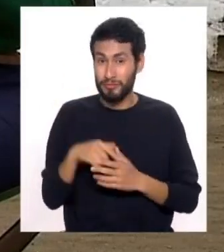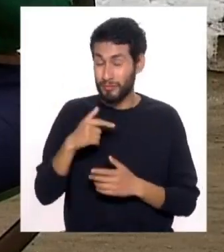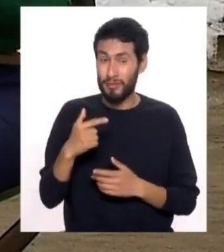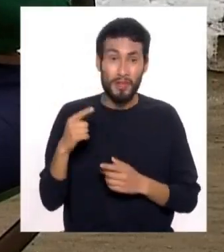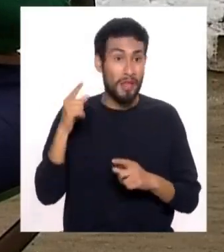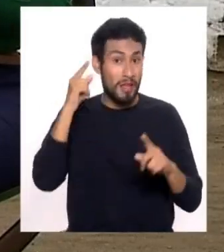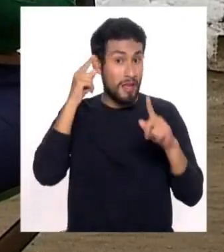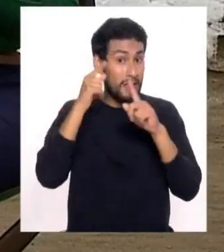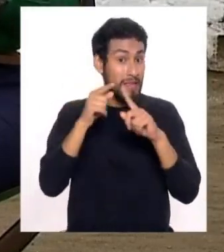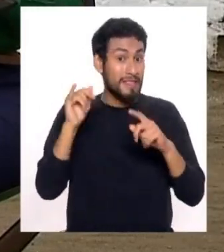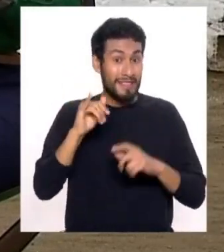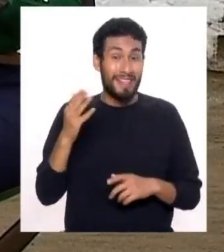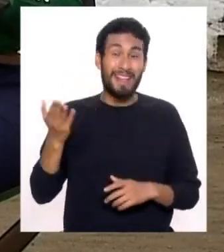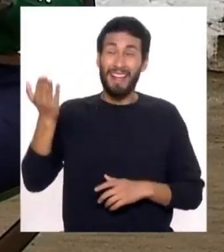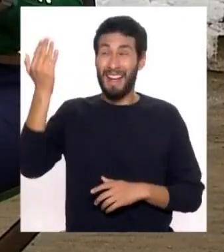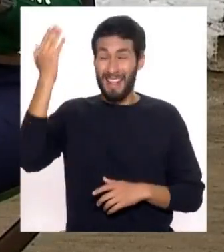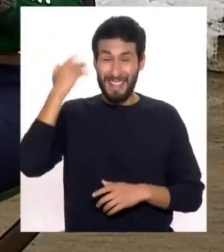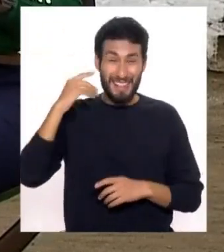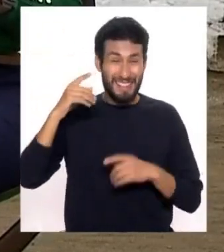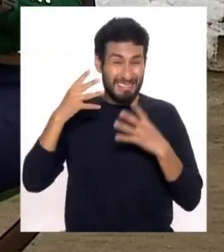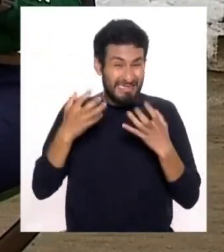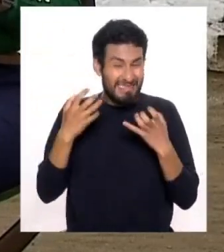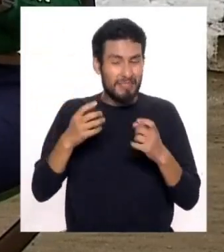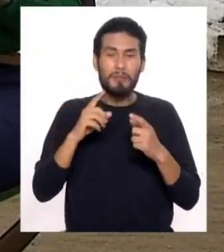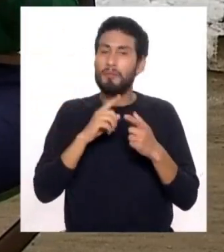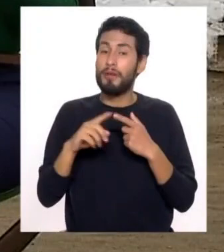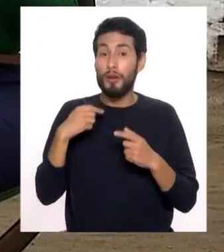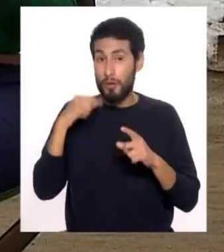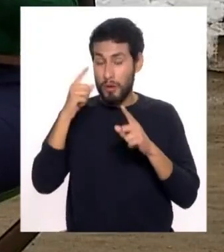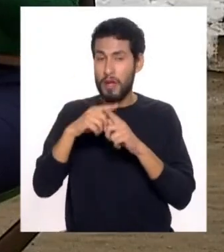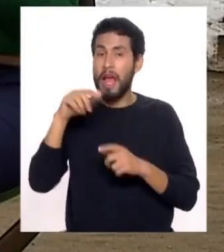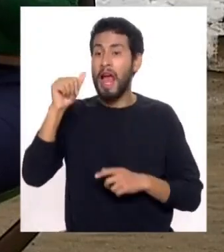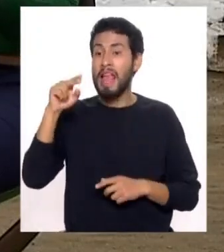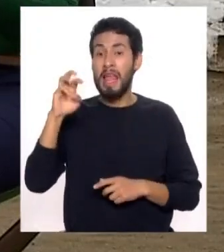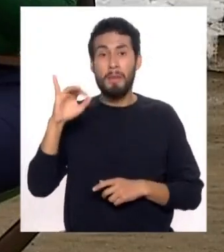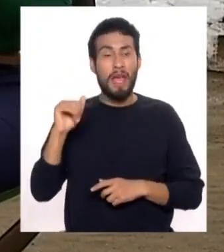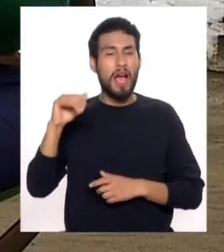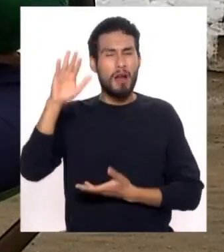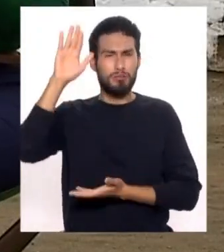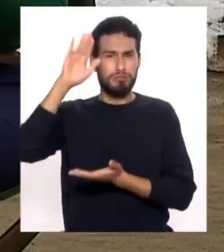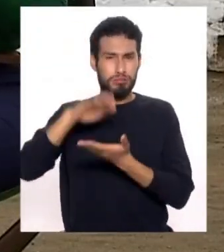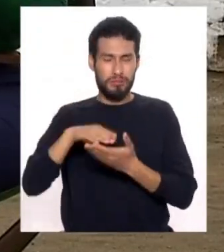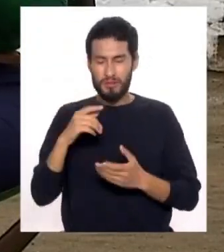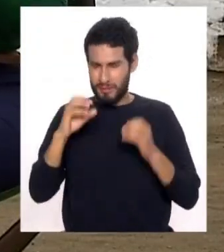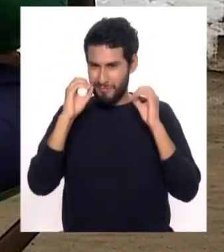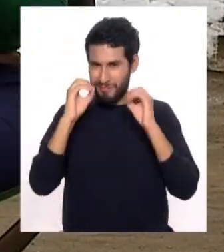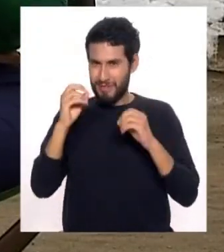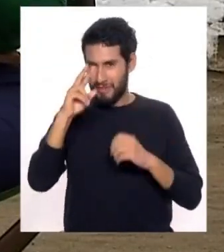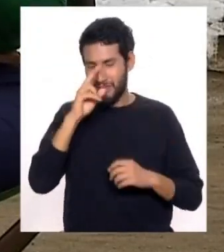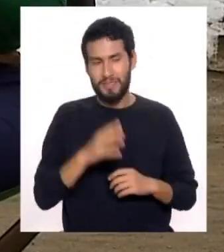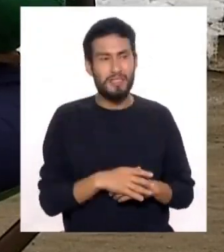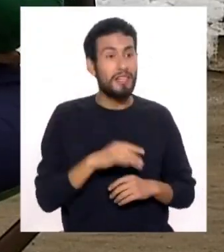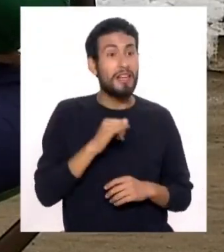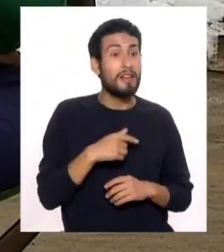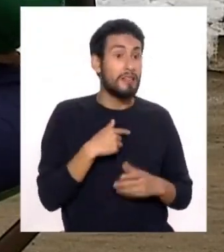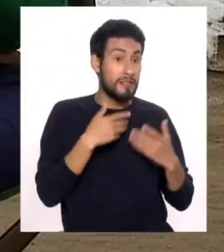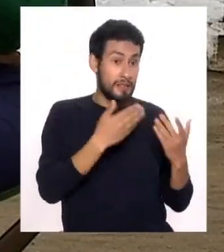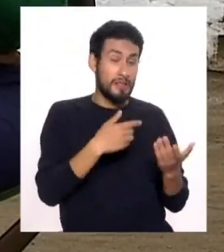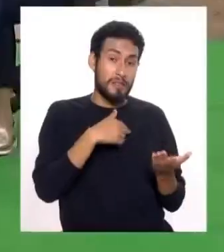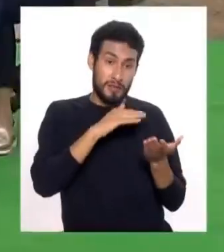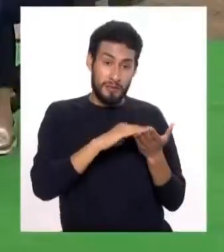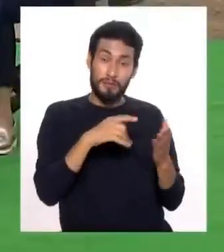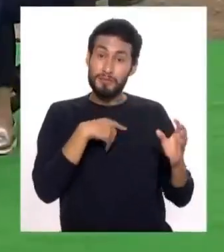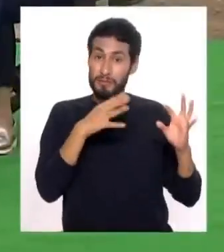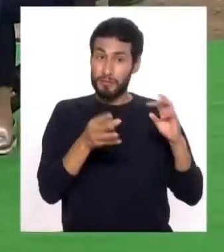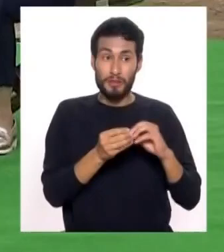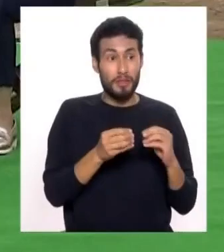meta como la teníamos antes, igual la meta es que no haya anemia en el Perú. Anemia cero, así es. Y si me permiten, perdón,